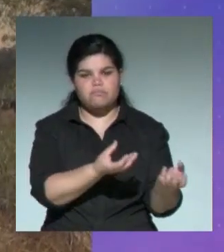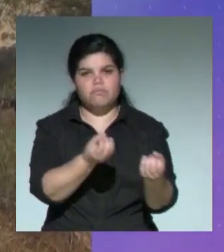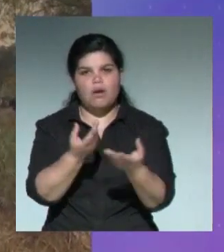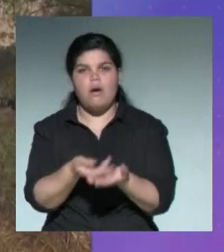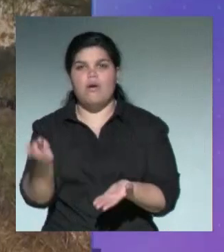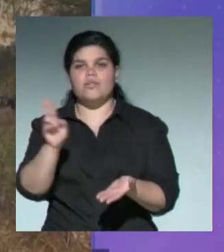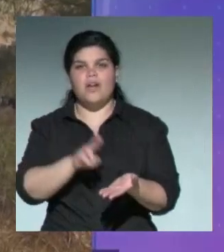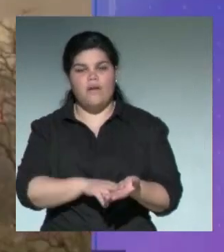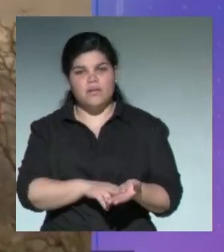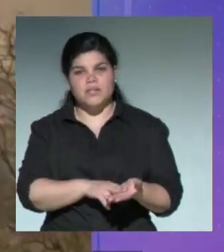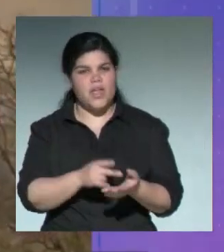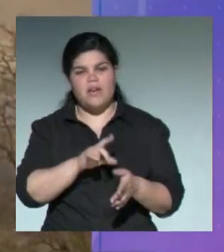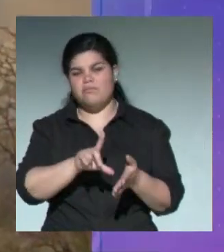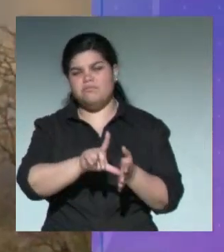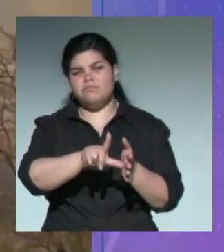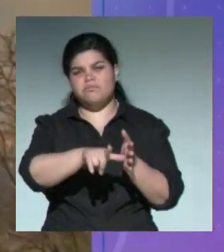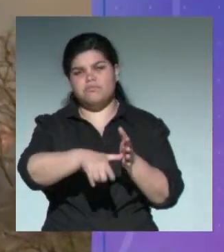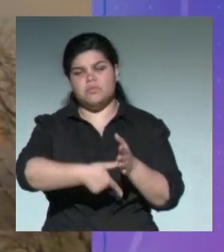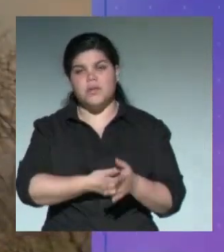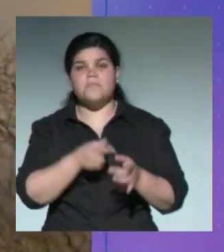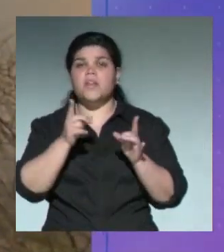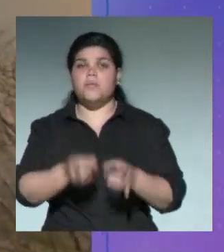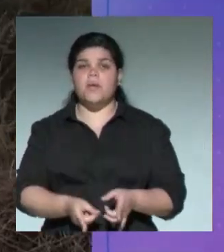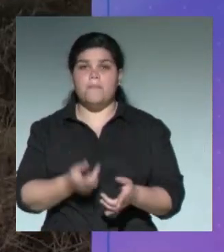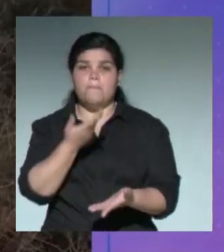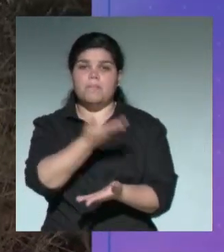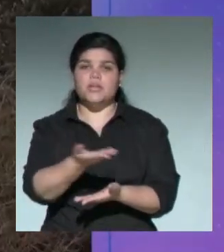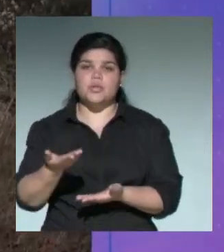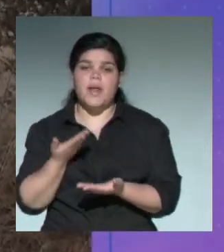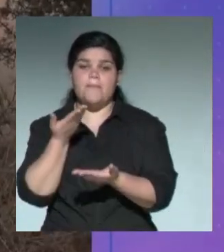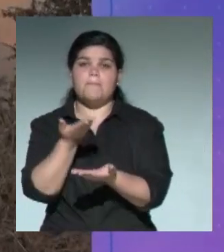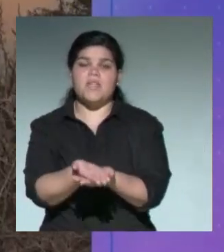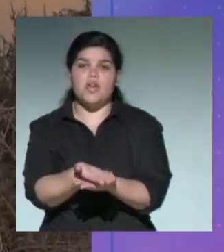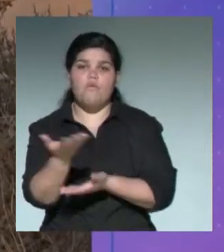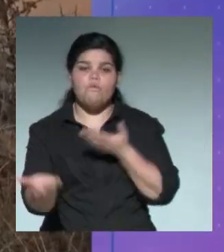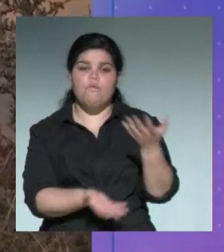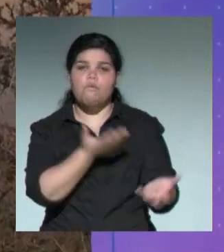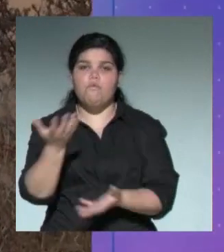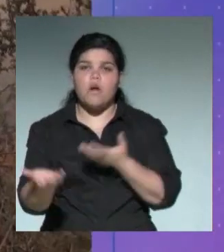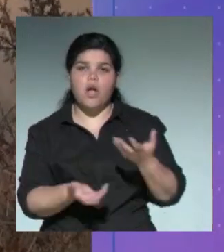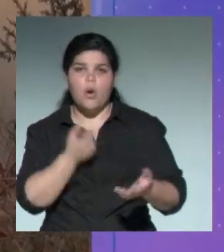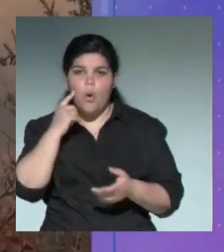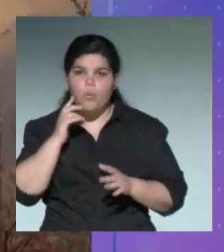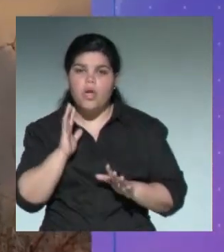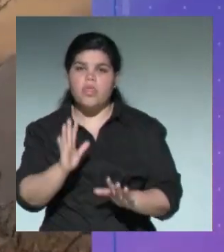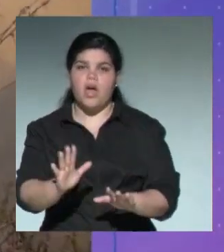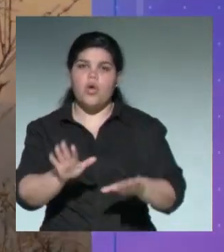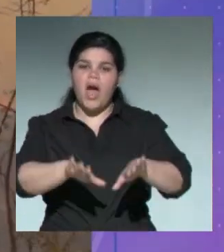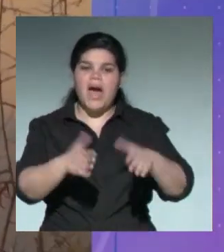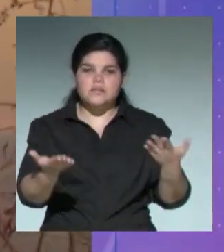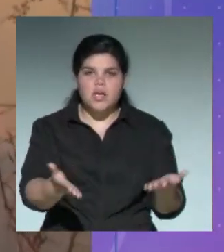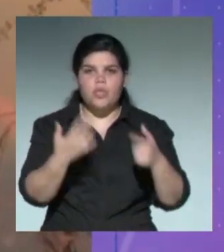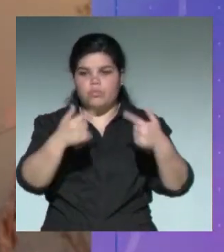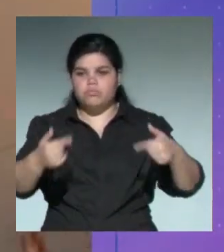con el cuidado de las personas cuando hacen fuego para calentarse o para calentar agua, o para hacerse un asado,